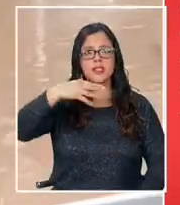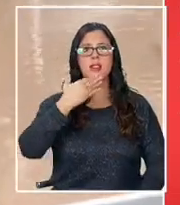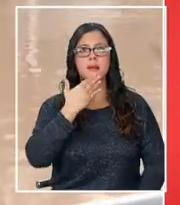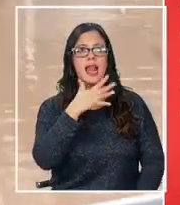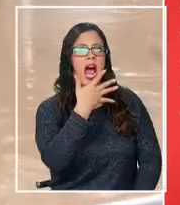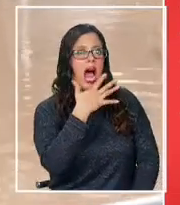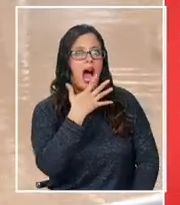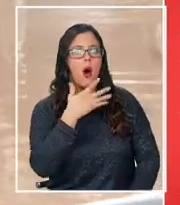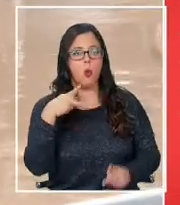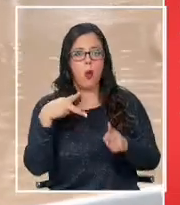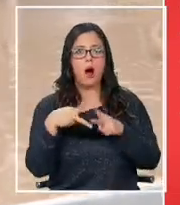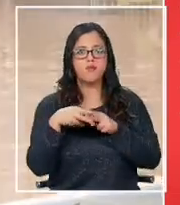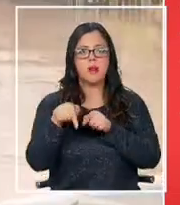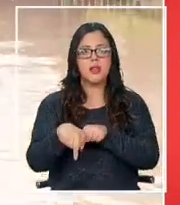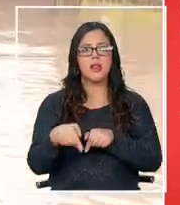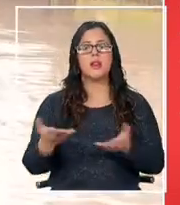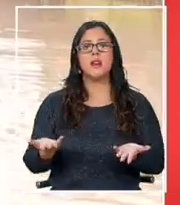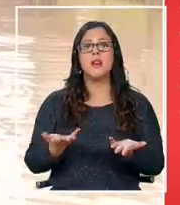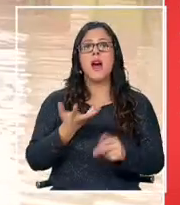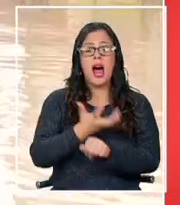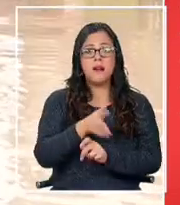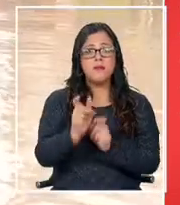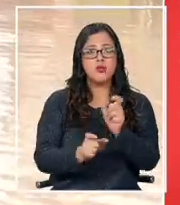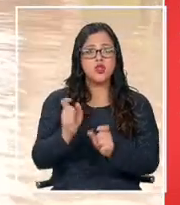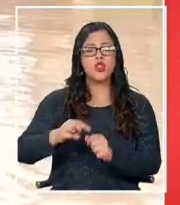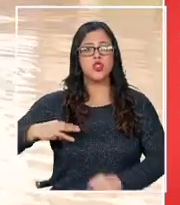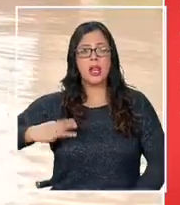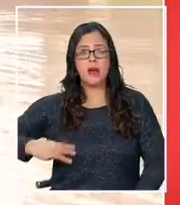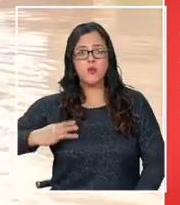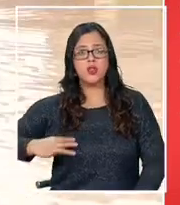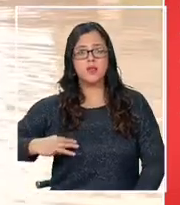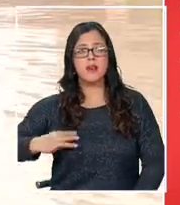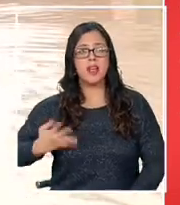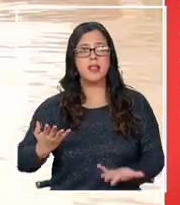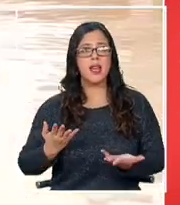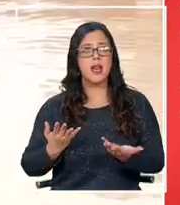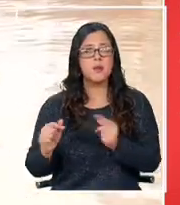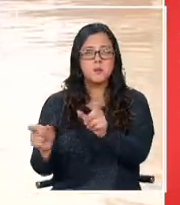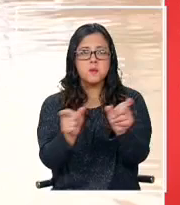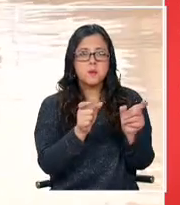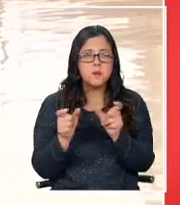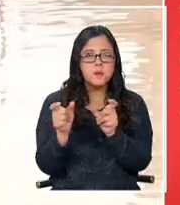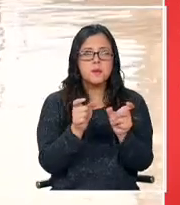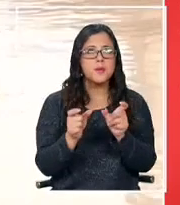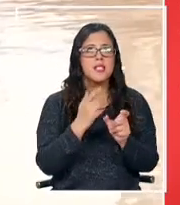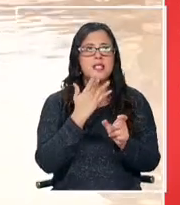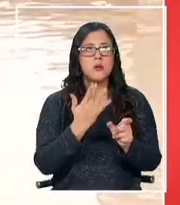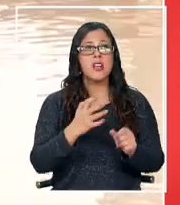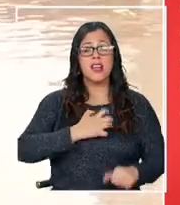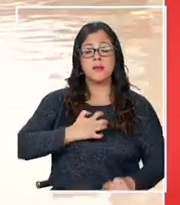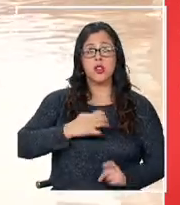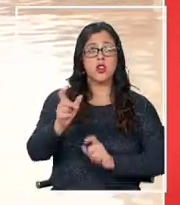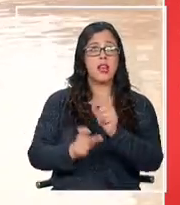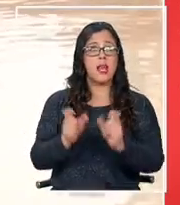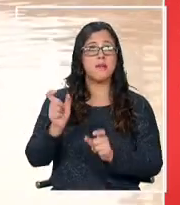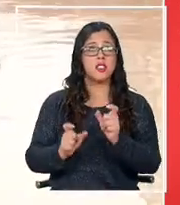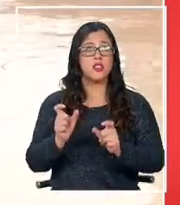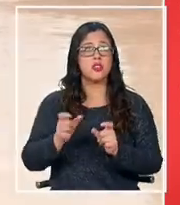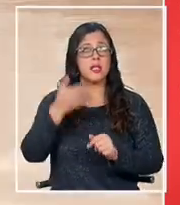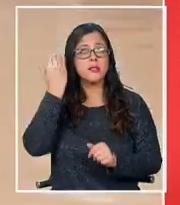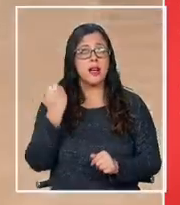acá en esta zona de Licantén. Hay personal municipal dando vueltas constantemente, obviamente porque uno de los temores de la gente